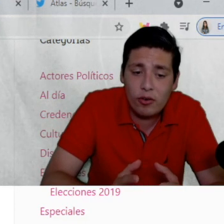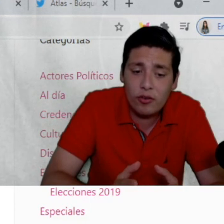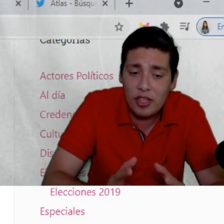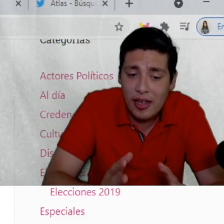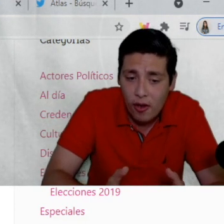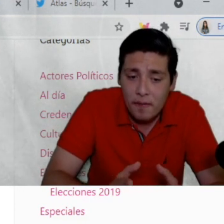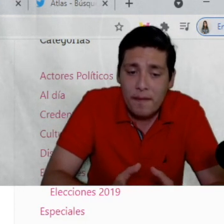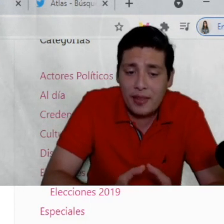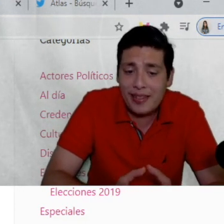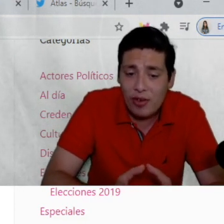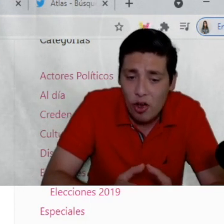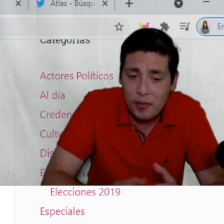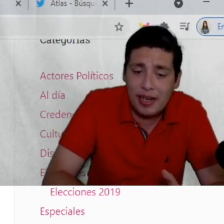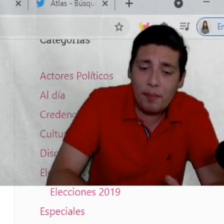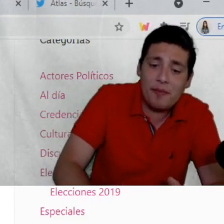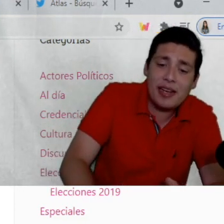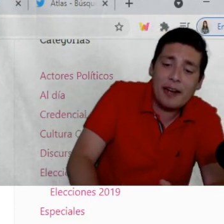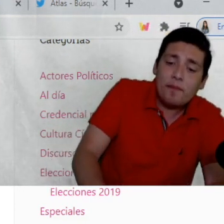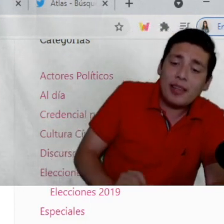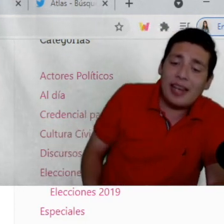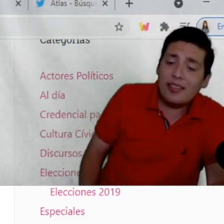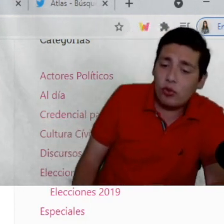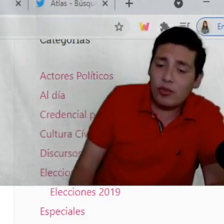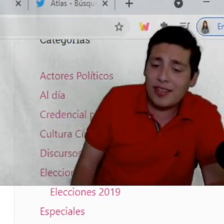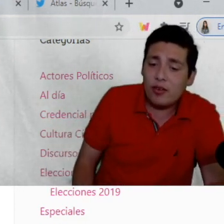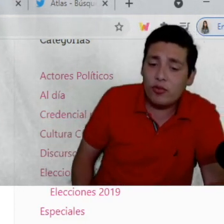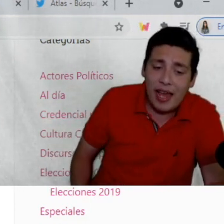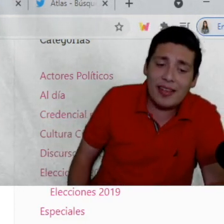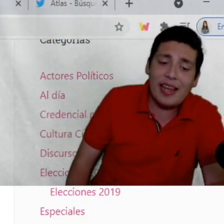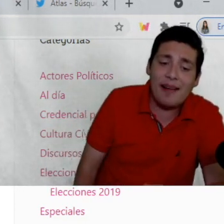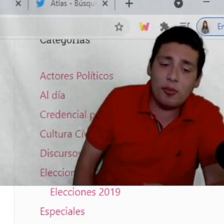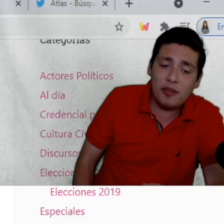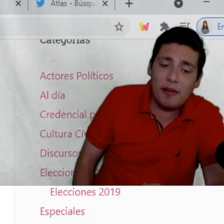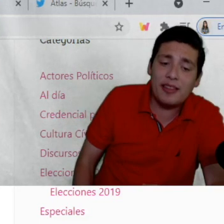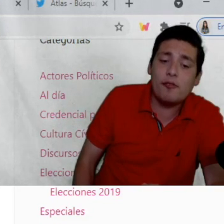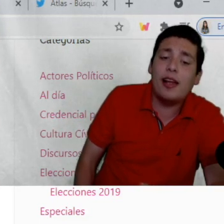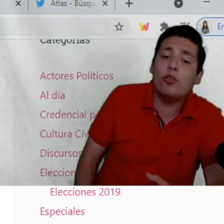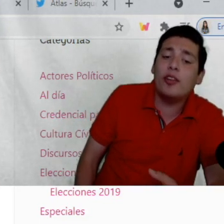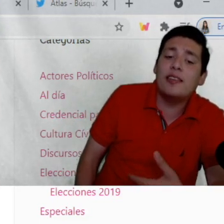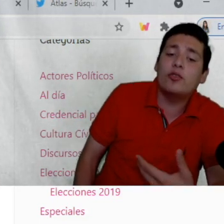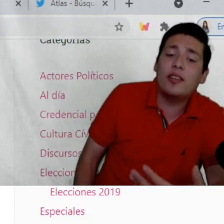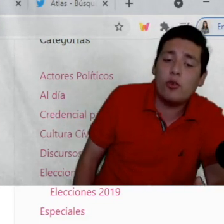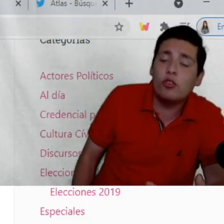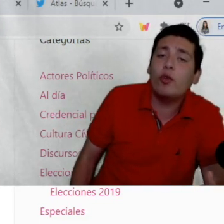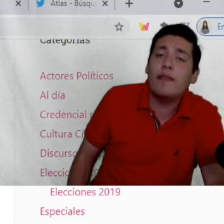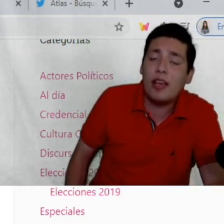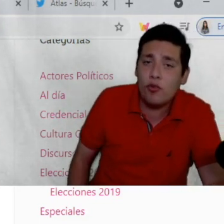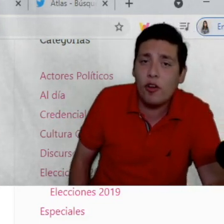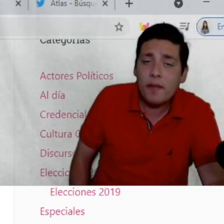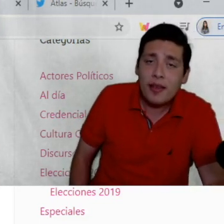INE consideró, desde una óptica preliminar, que las conductas denunciadas eran posiblemente violatorias de los